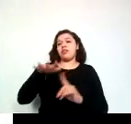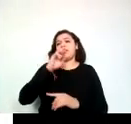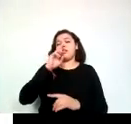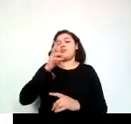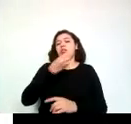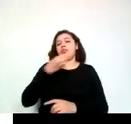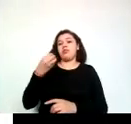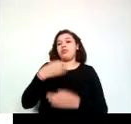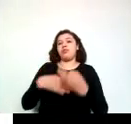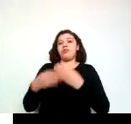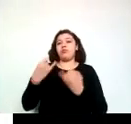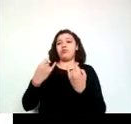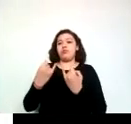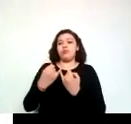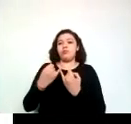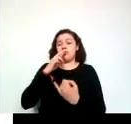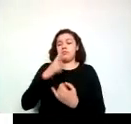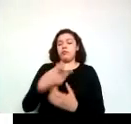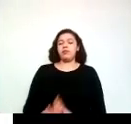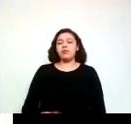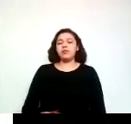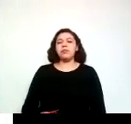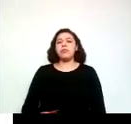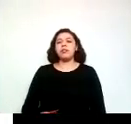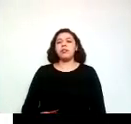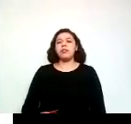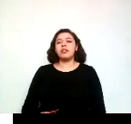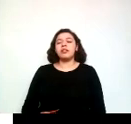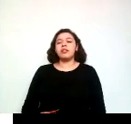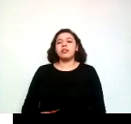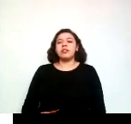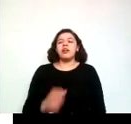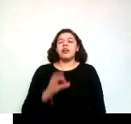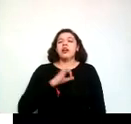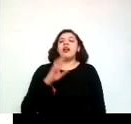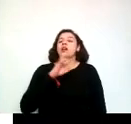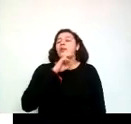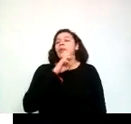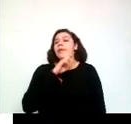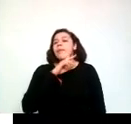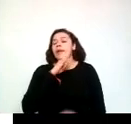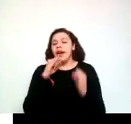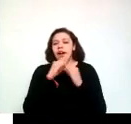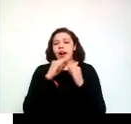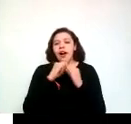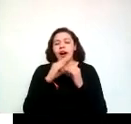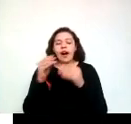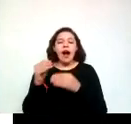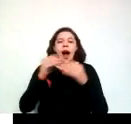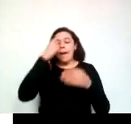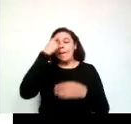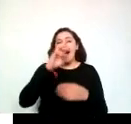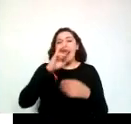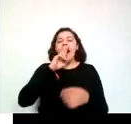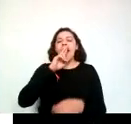para todos y que podamos transmitir esta preocupación de la institución para poder mejorar en este